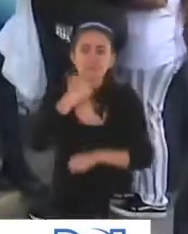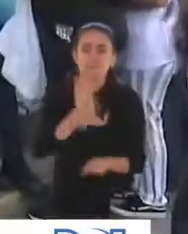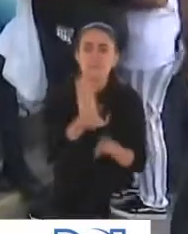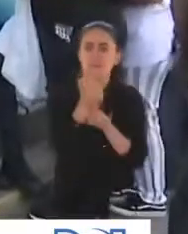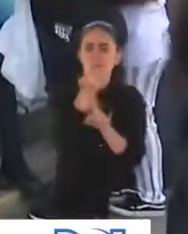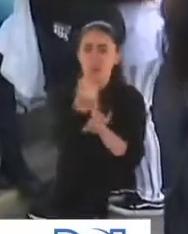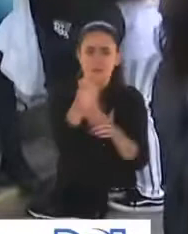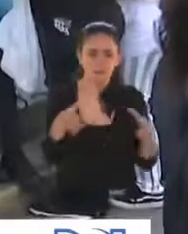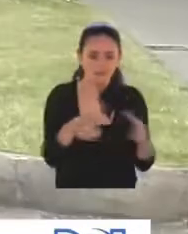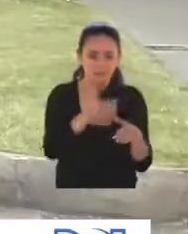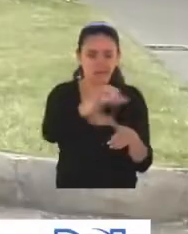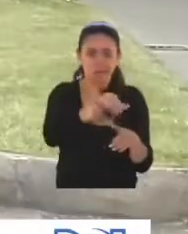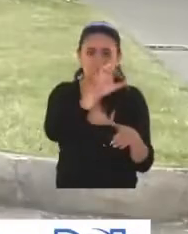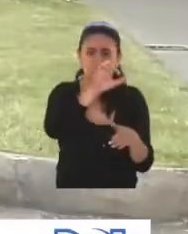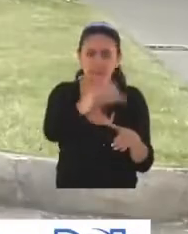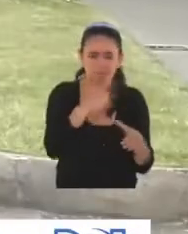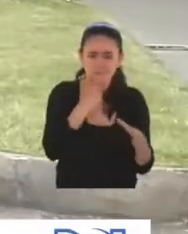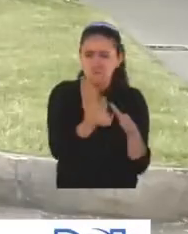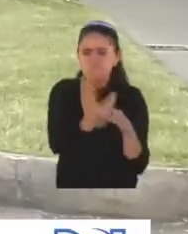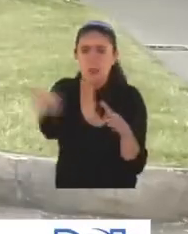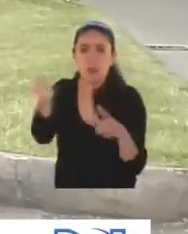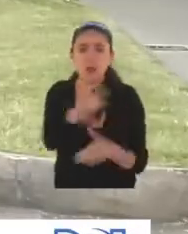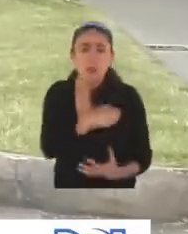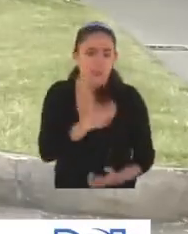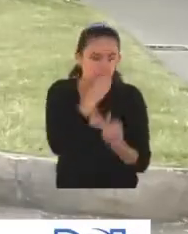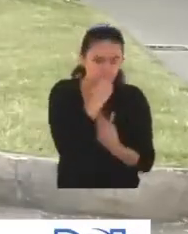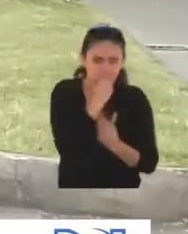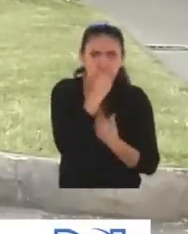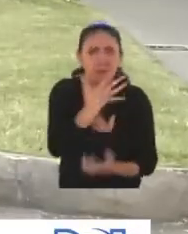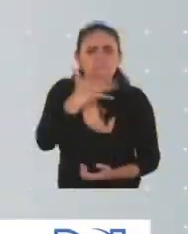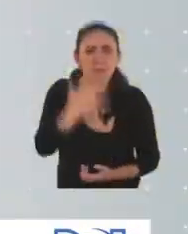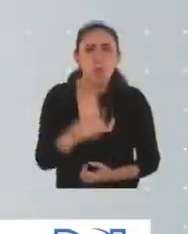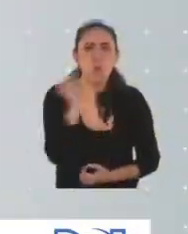de la JEP, porque según ellos no quiere decir la verdad.